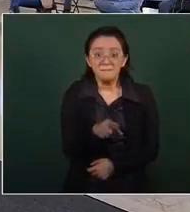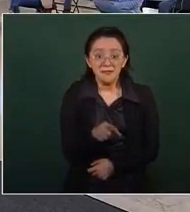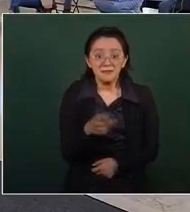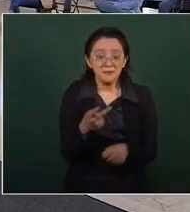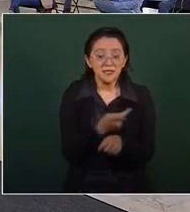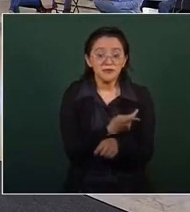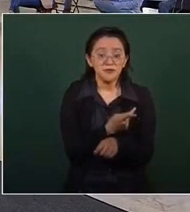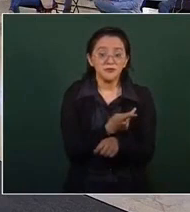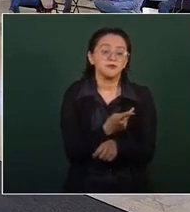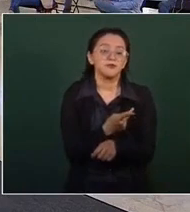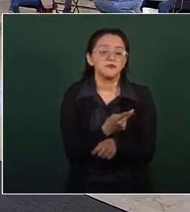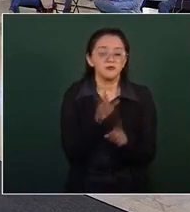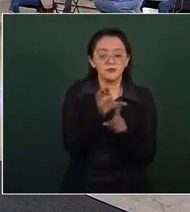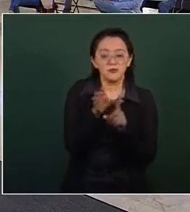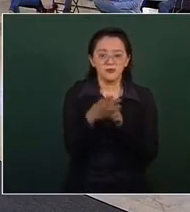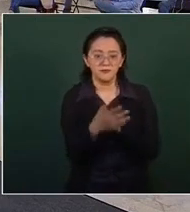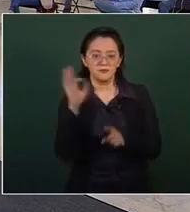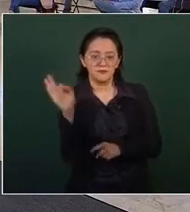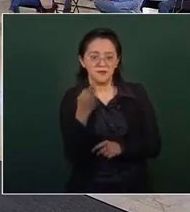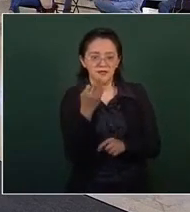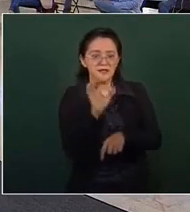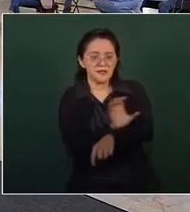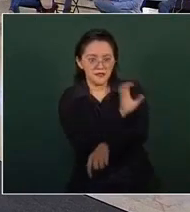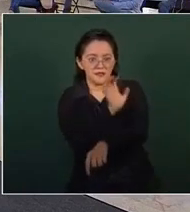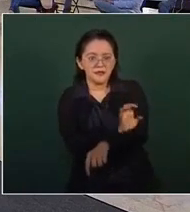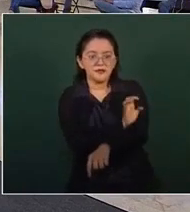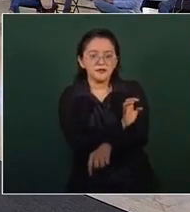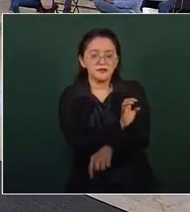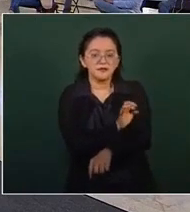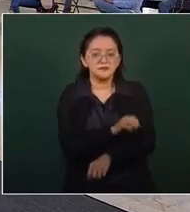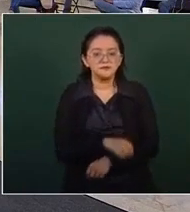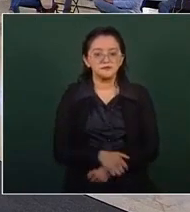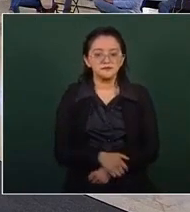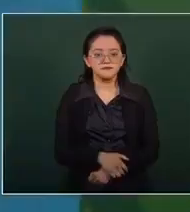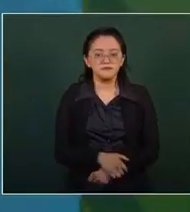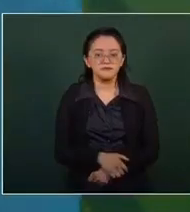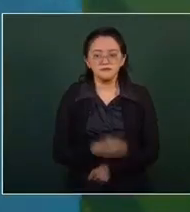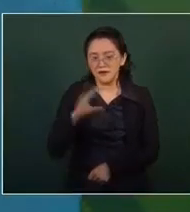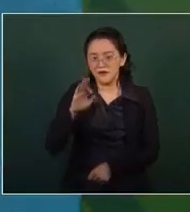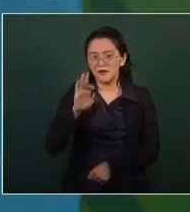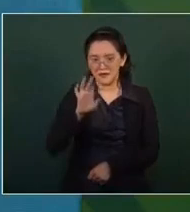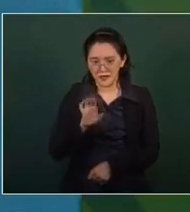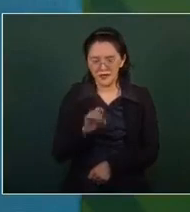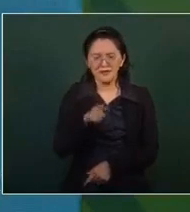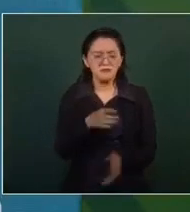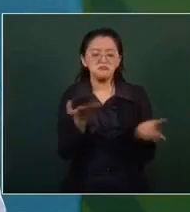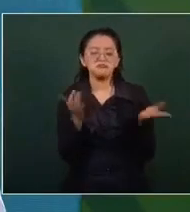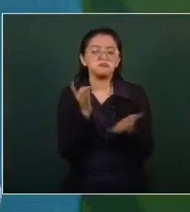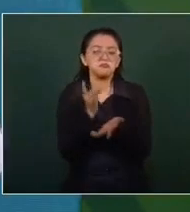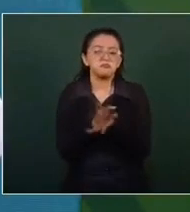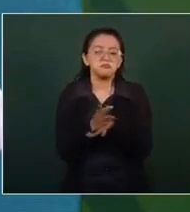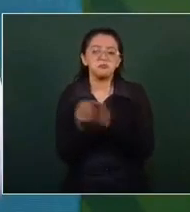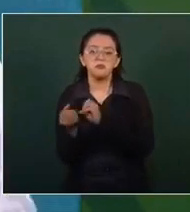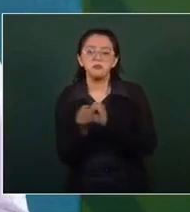El caso de la Comisión Federal de Electricidad, o dejar que se convirtieran en chatarra las plantas